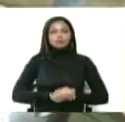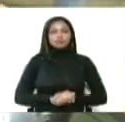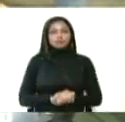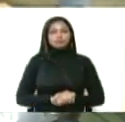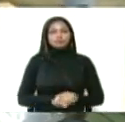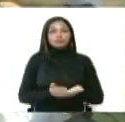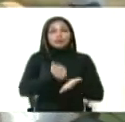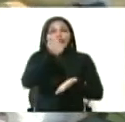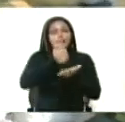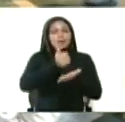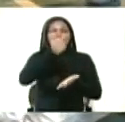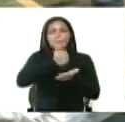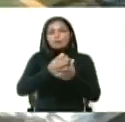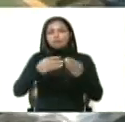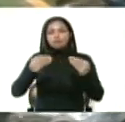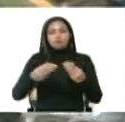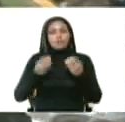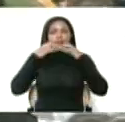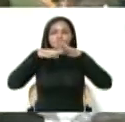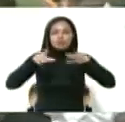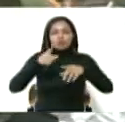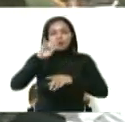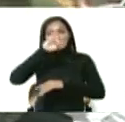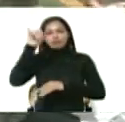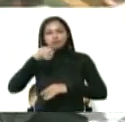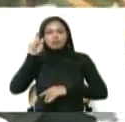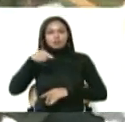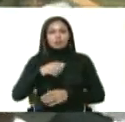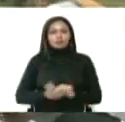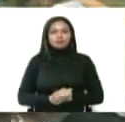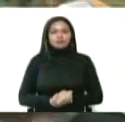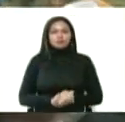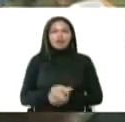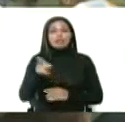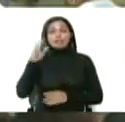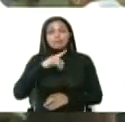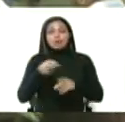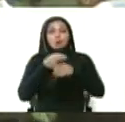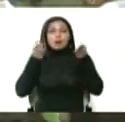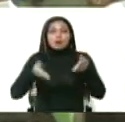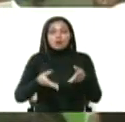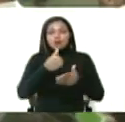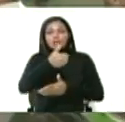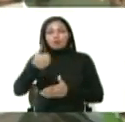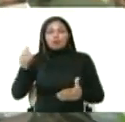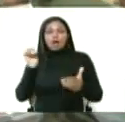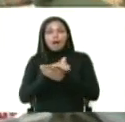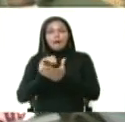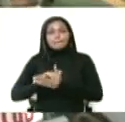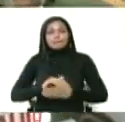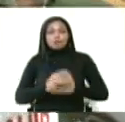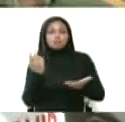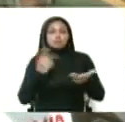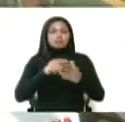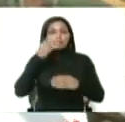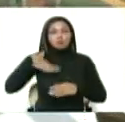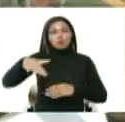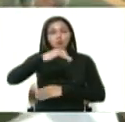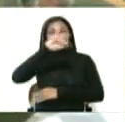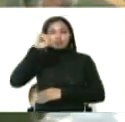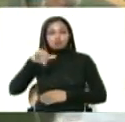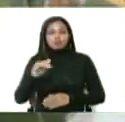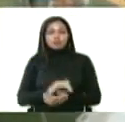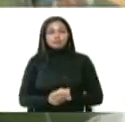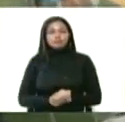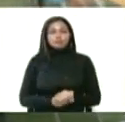Amén, amén, amén. Bendiciones para el Zulia. Y para ti, Omar, para todos los compañeros y compañeras y el pueblo del Zulia.